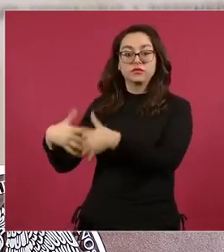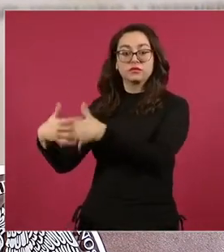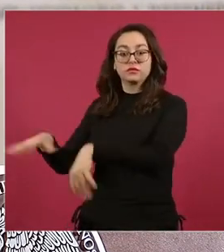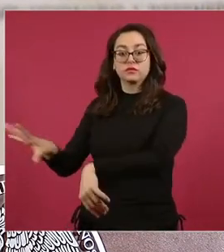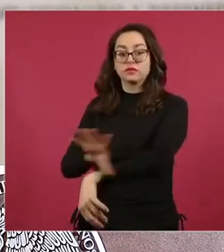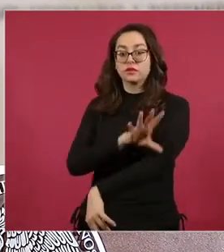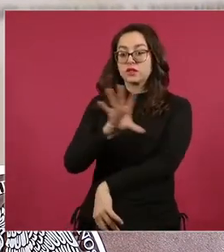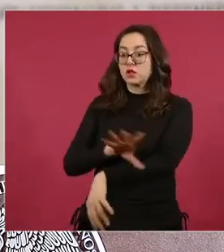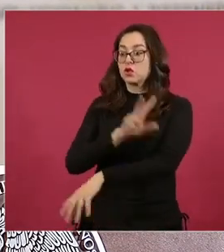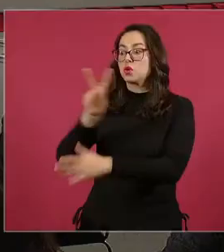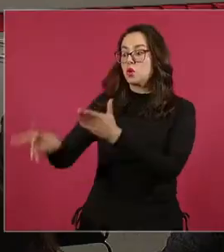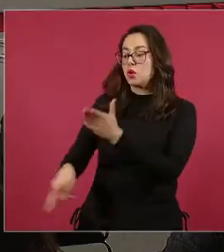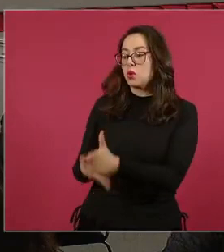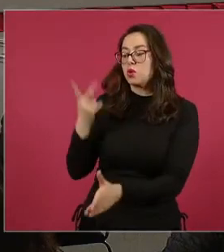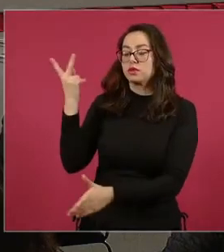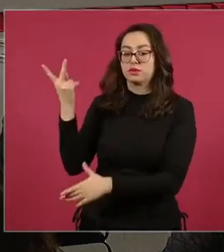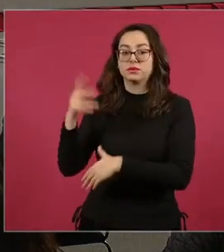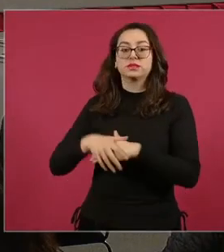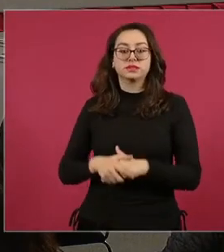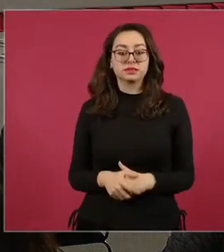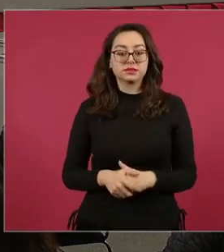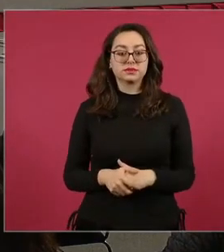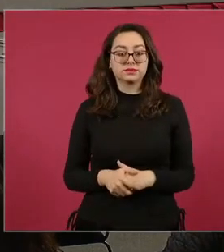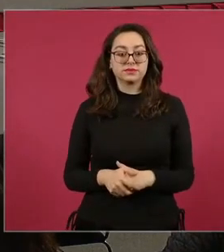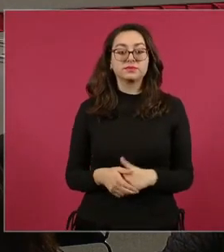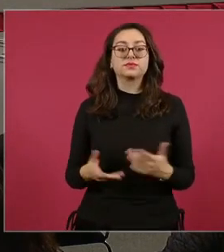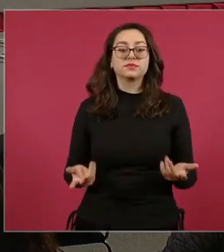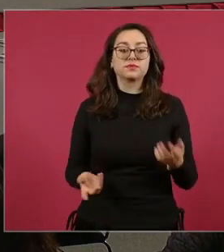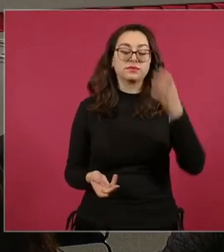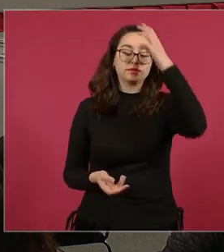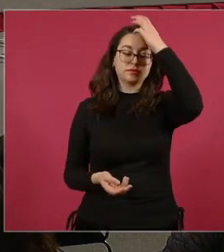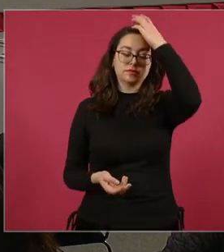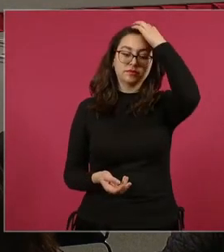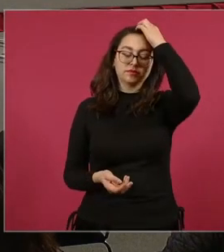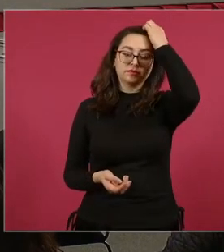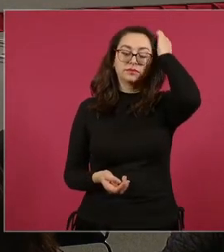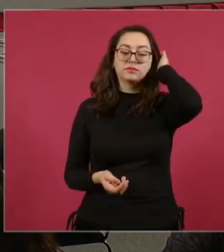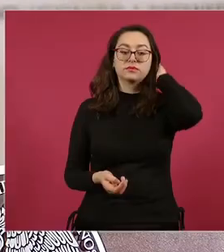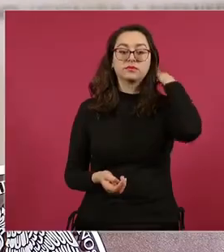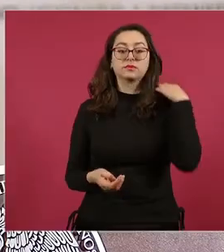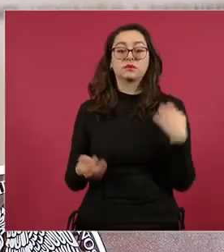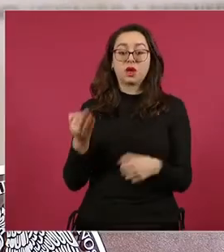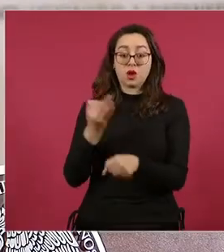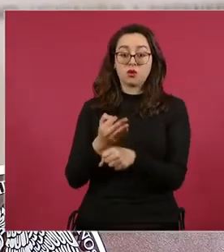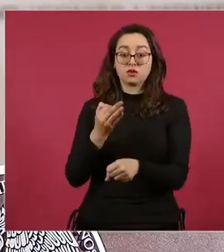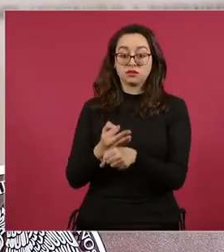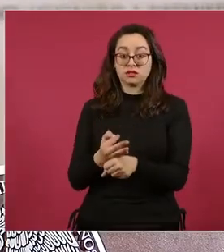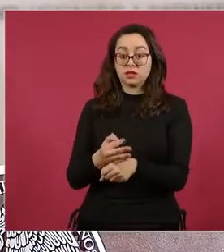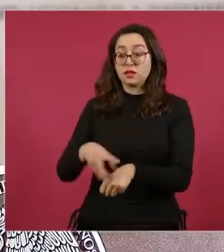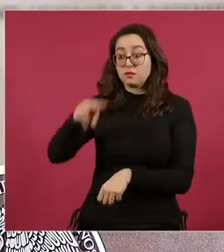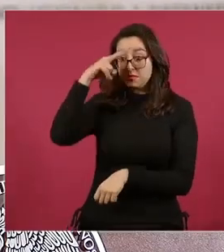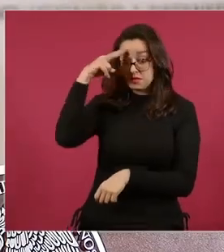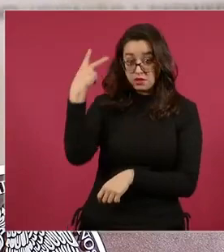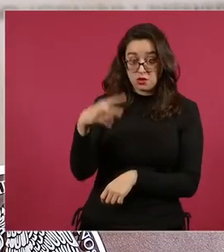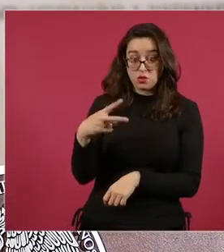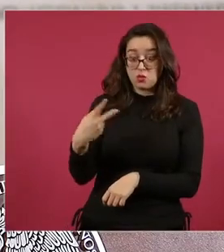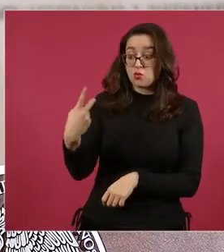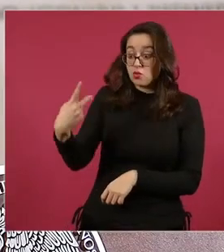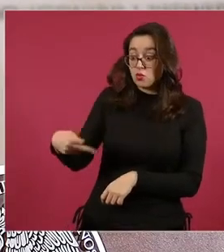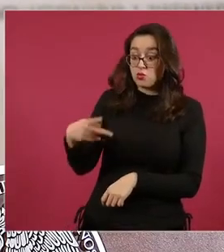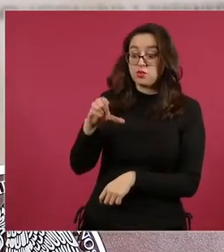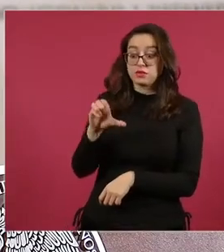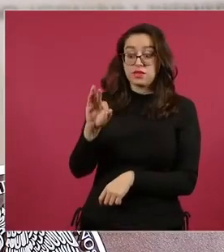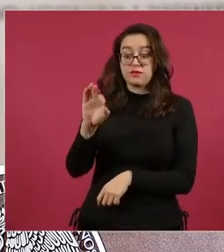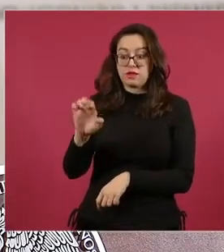redes eléctricas. Hoy, México cuenta con una empresa verdaderamente pública, capaz